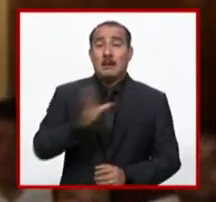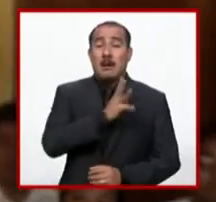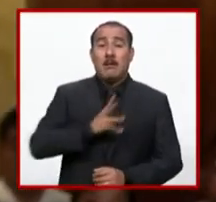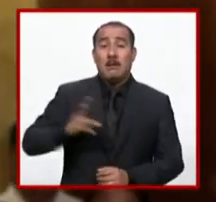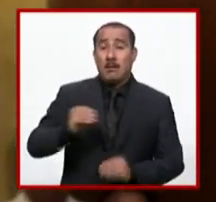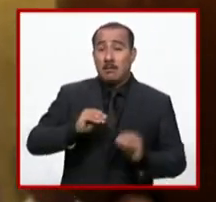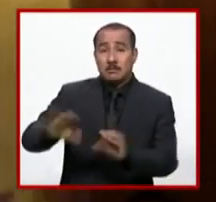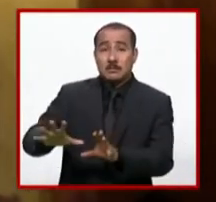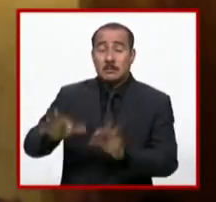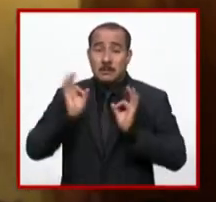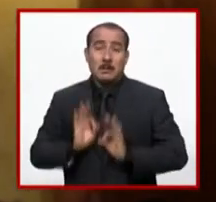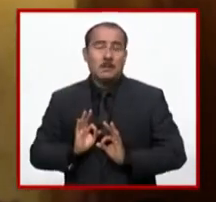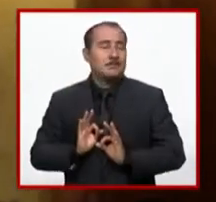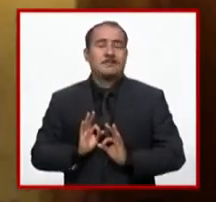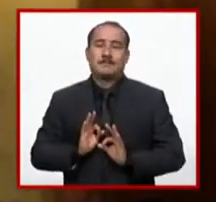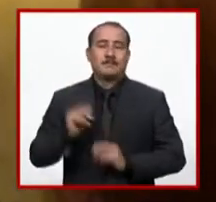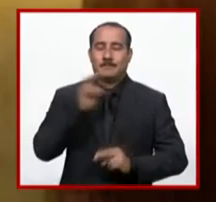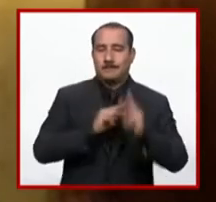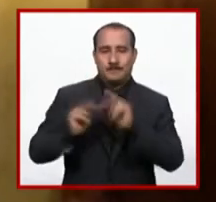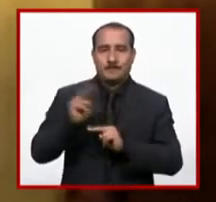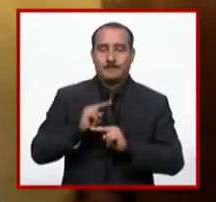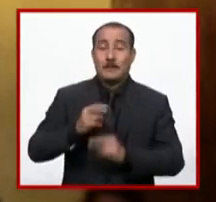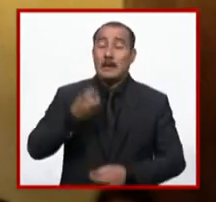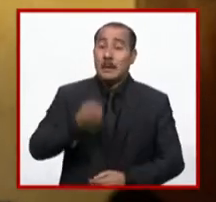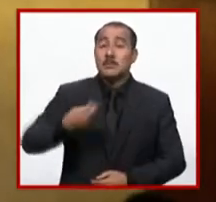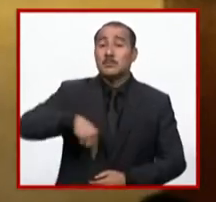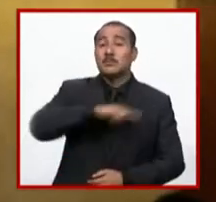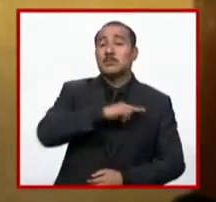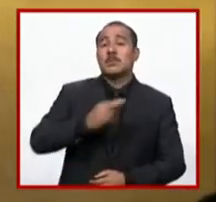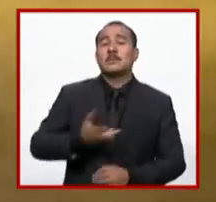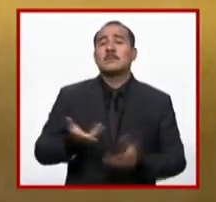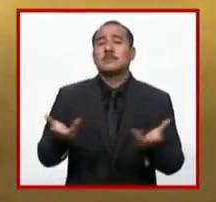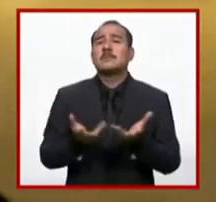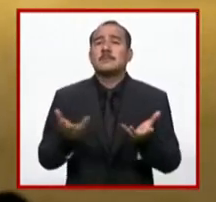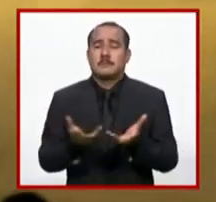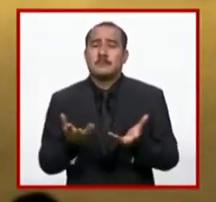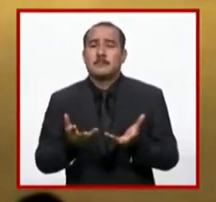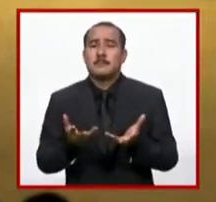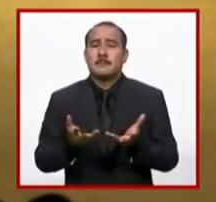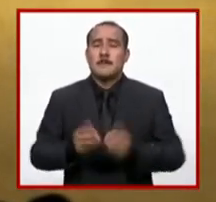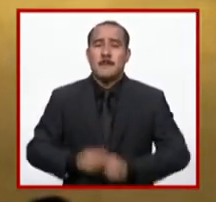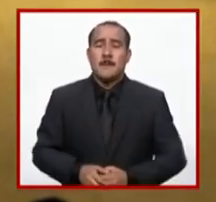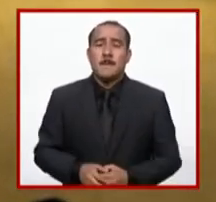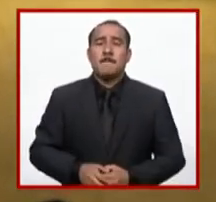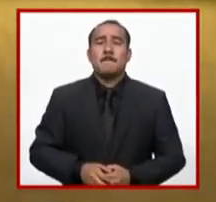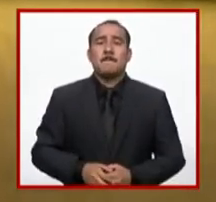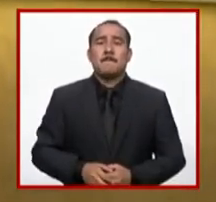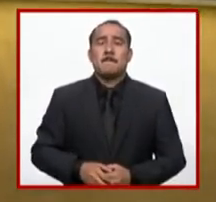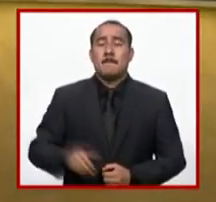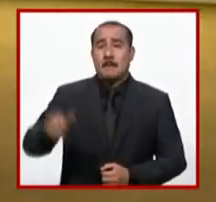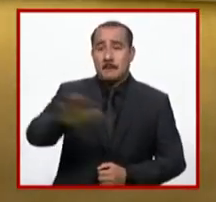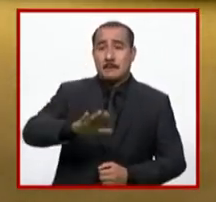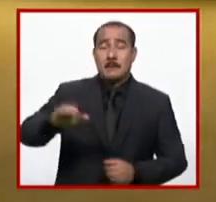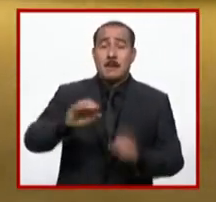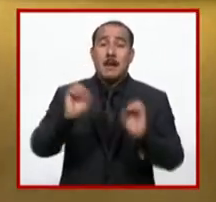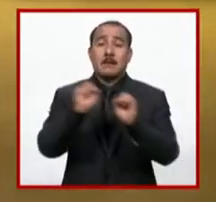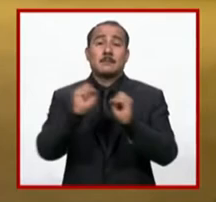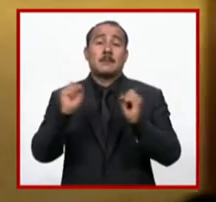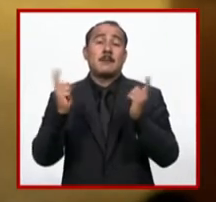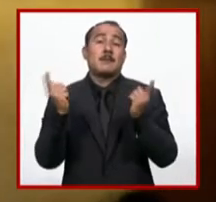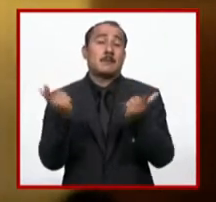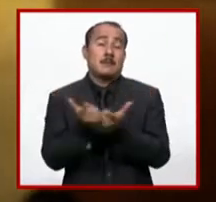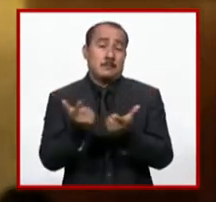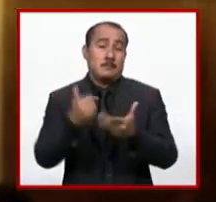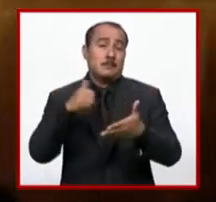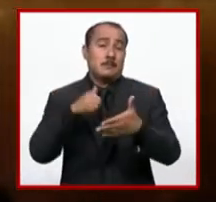hijos seguros. Por eso estamos haciendo la rehabilitación más importante en la zona de la central de abastos aquí en